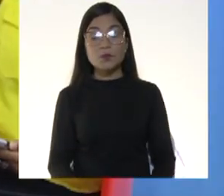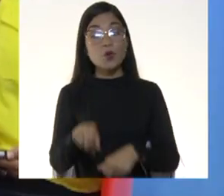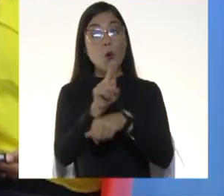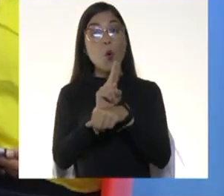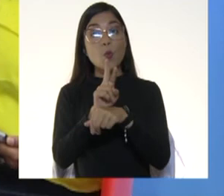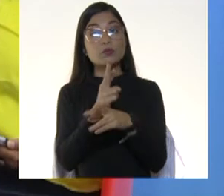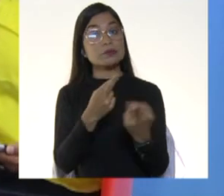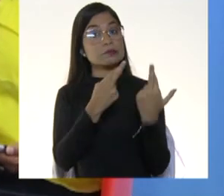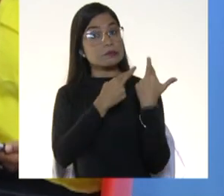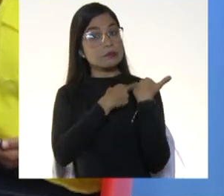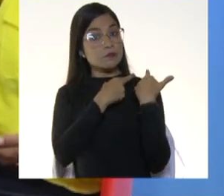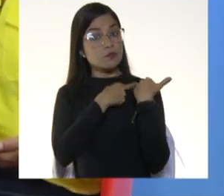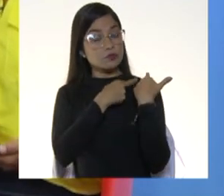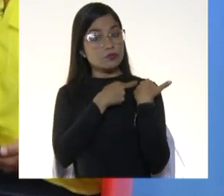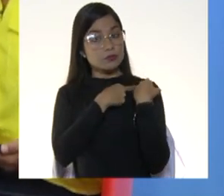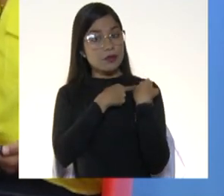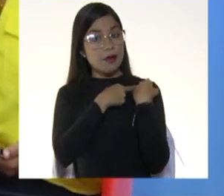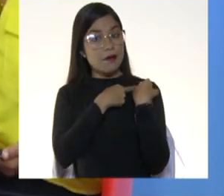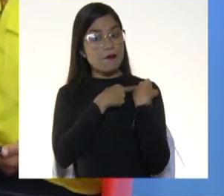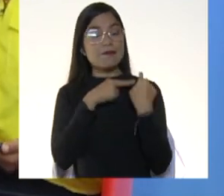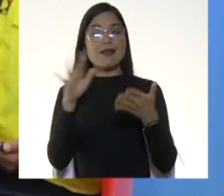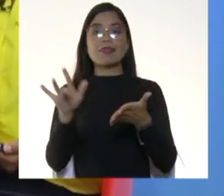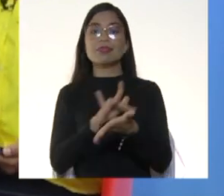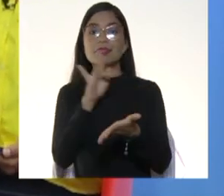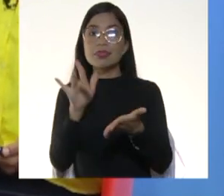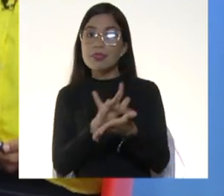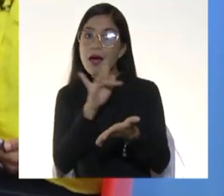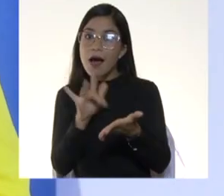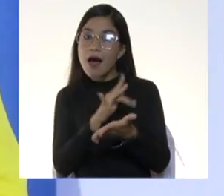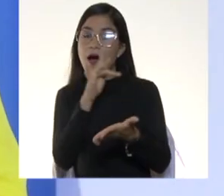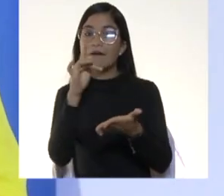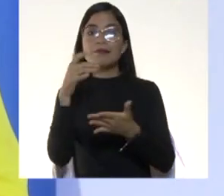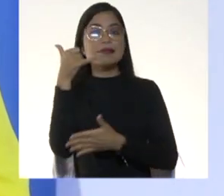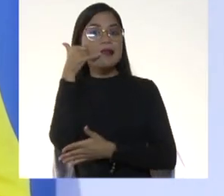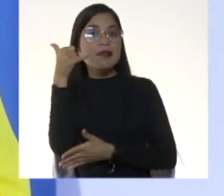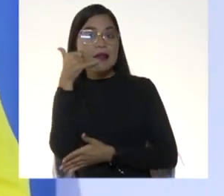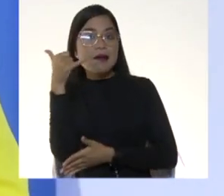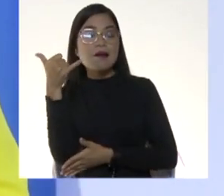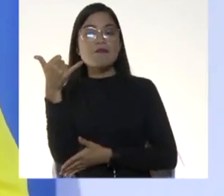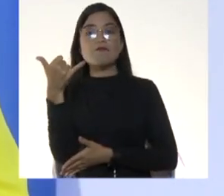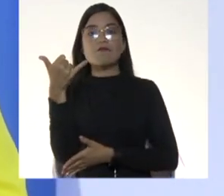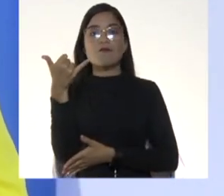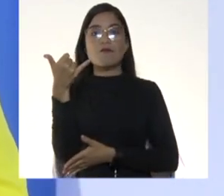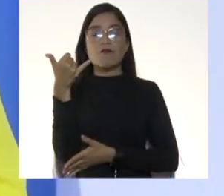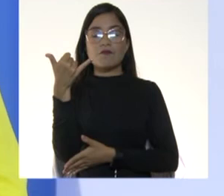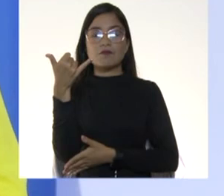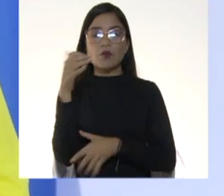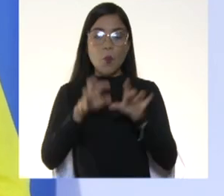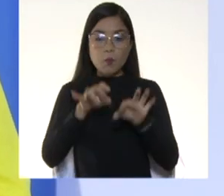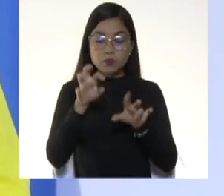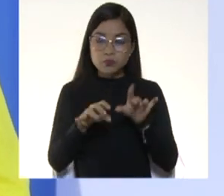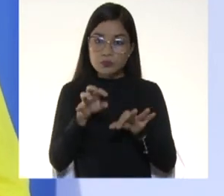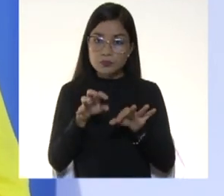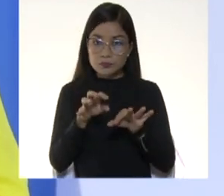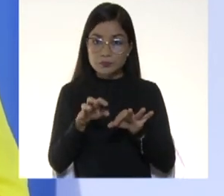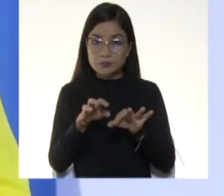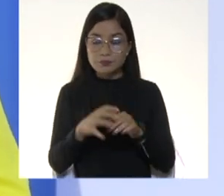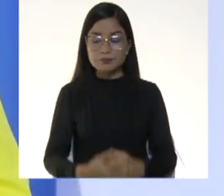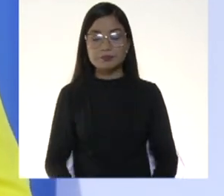dispositivos de tecnología, como lo pueden ser tablets, teléfonos, computadoras, para realizar las actividades